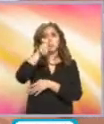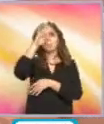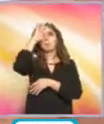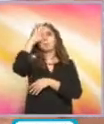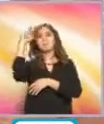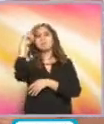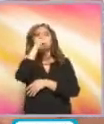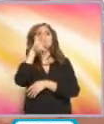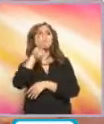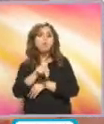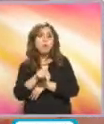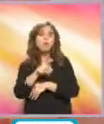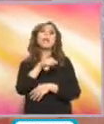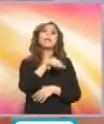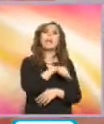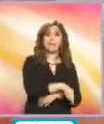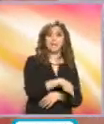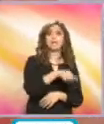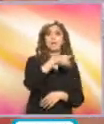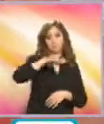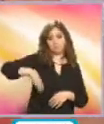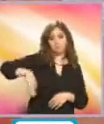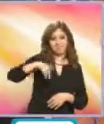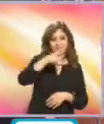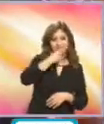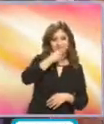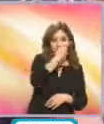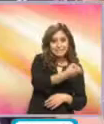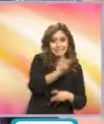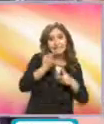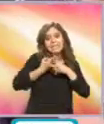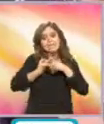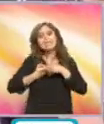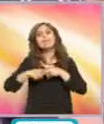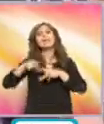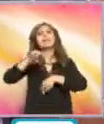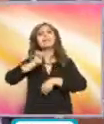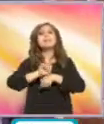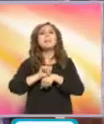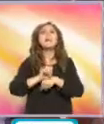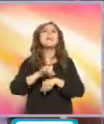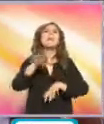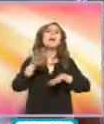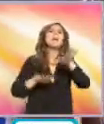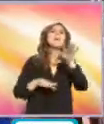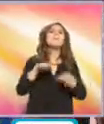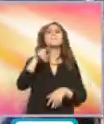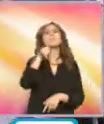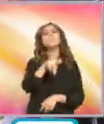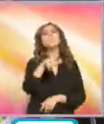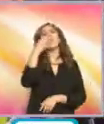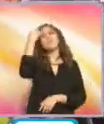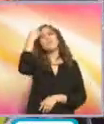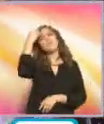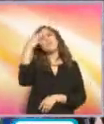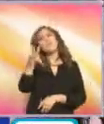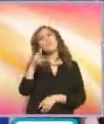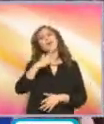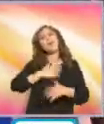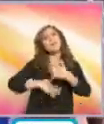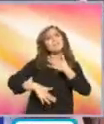para principio de semana o para el fin de semana, que también a uno de pronto le da flojerita cocinar y quieres flojerita hacer algo todavía. rápido y